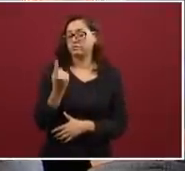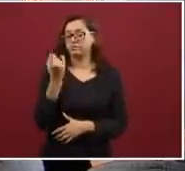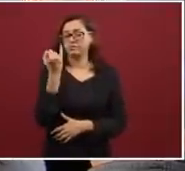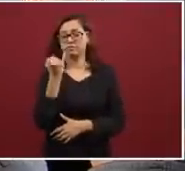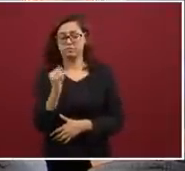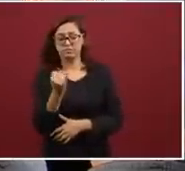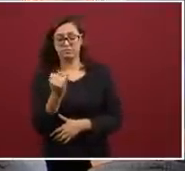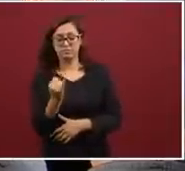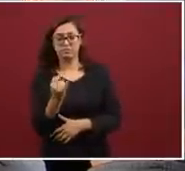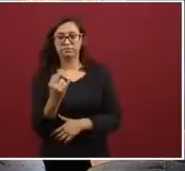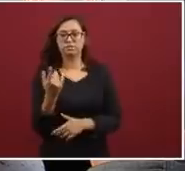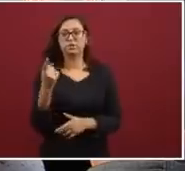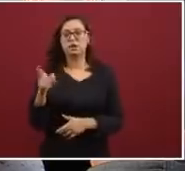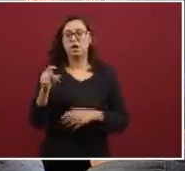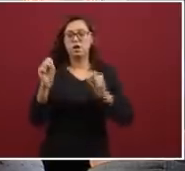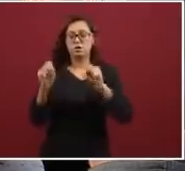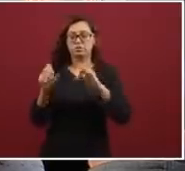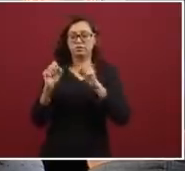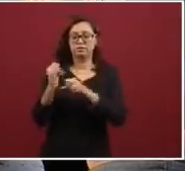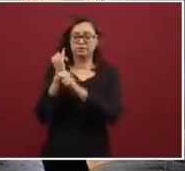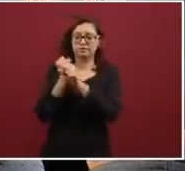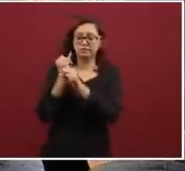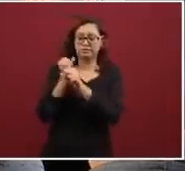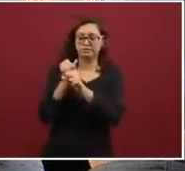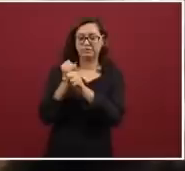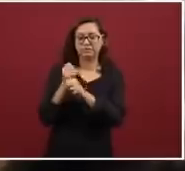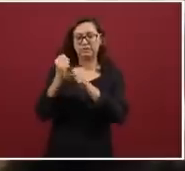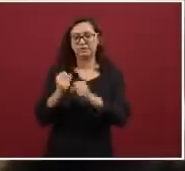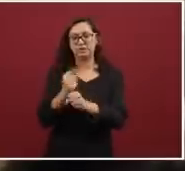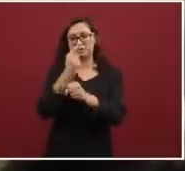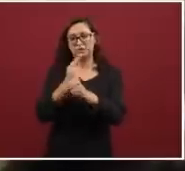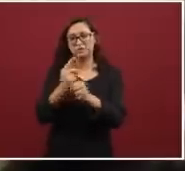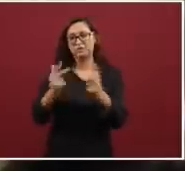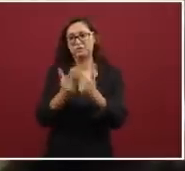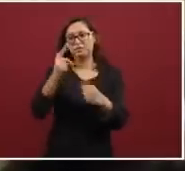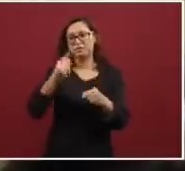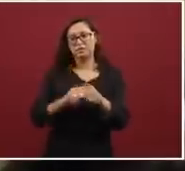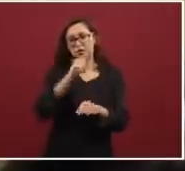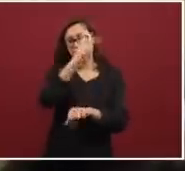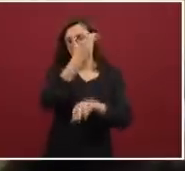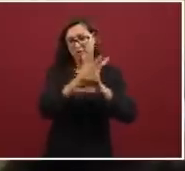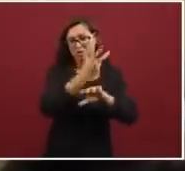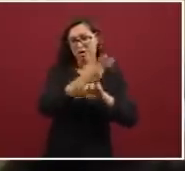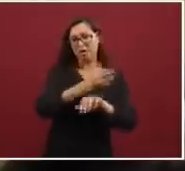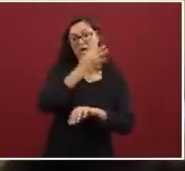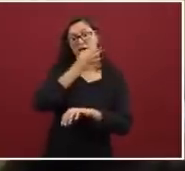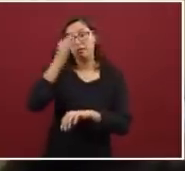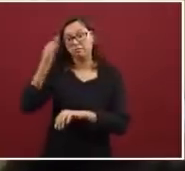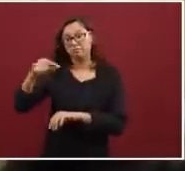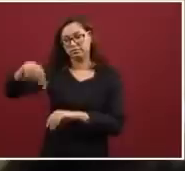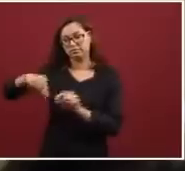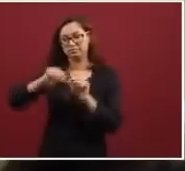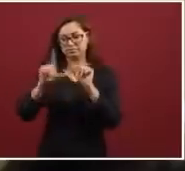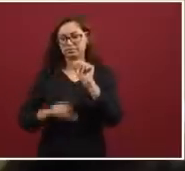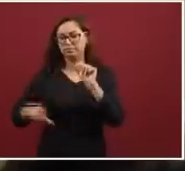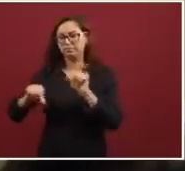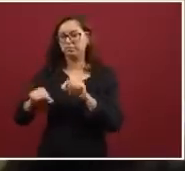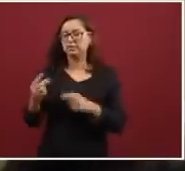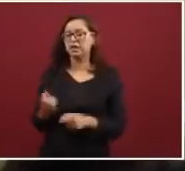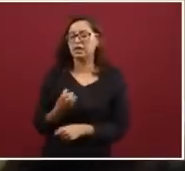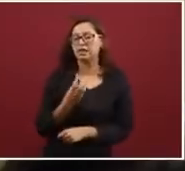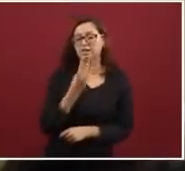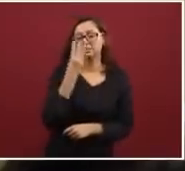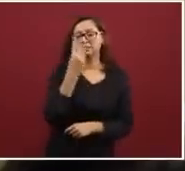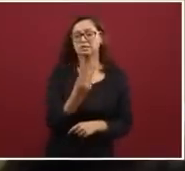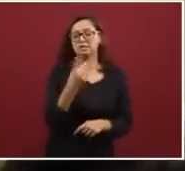por la Oficina de Investigaciones de Seguridad Nacional de Estados Unidos a la Policía Federal, le comentaron a las autoridades que los tres sujetos